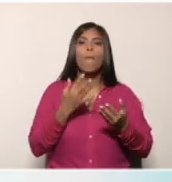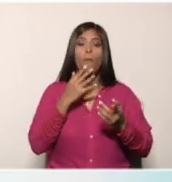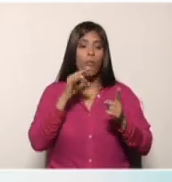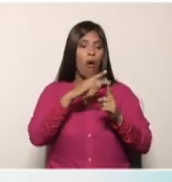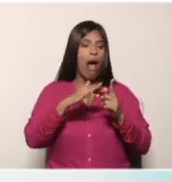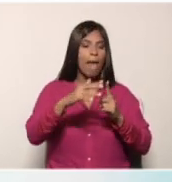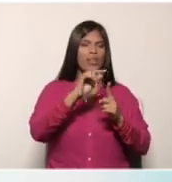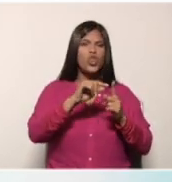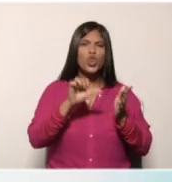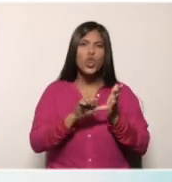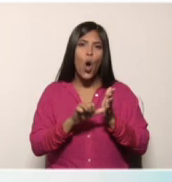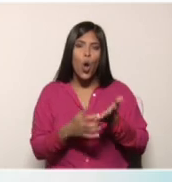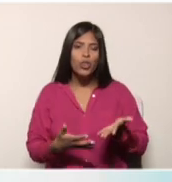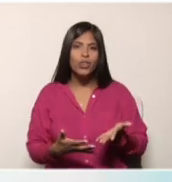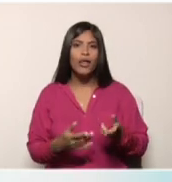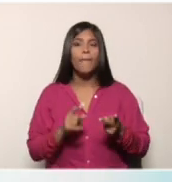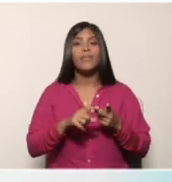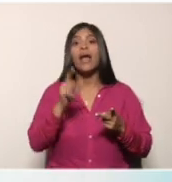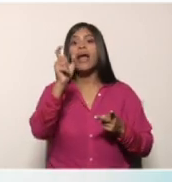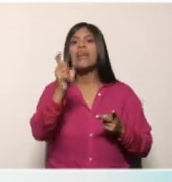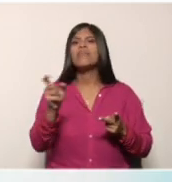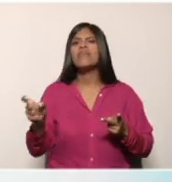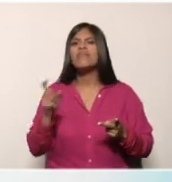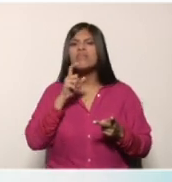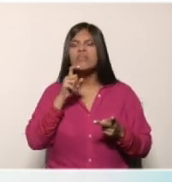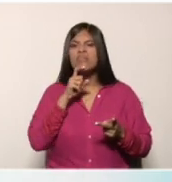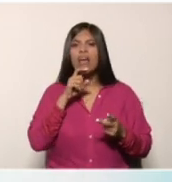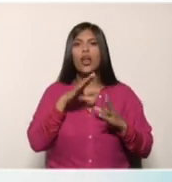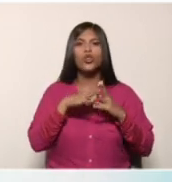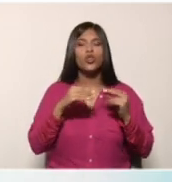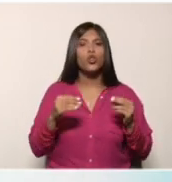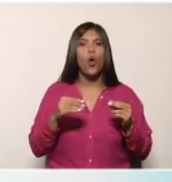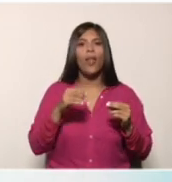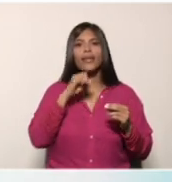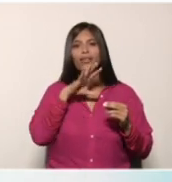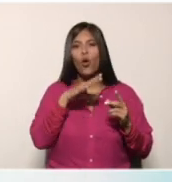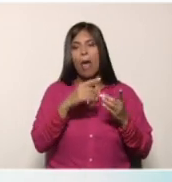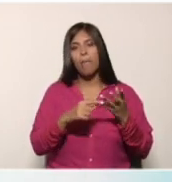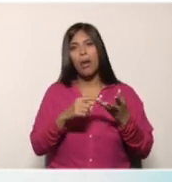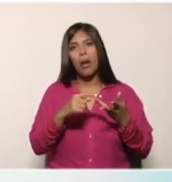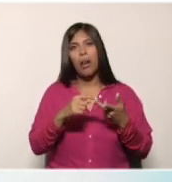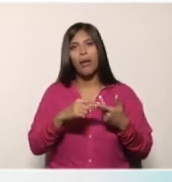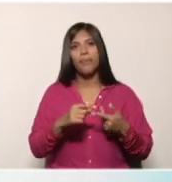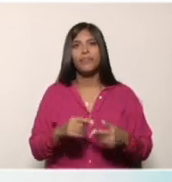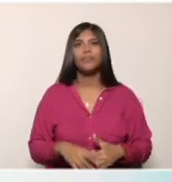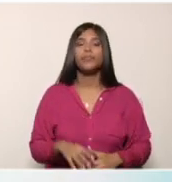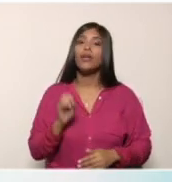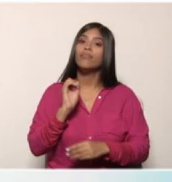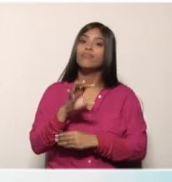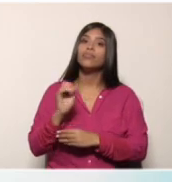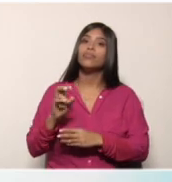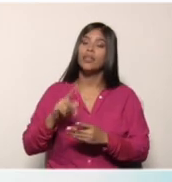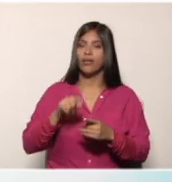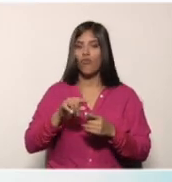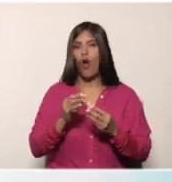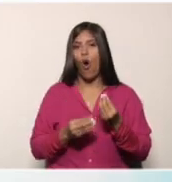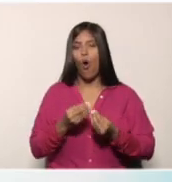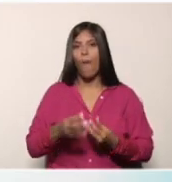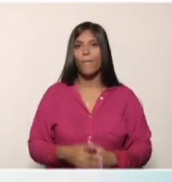eventos de la historia. Los personajes son los que recorren toda la historia y sufren transformaciones que llevan a la transmisión del